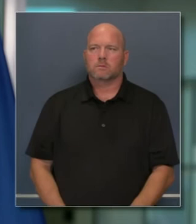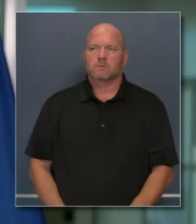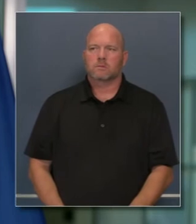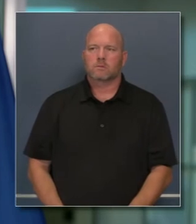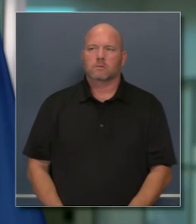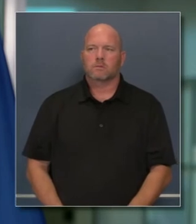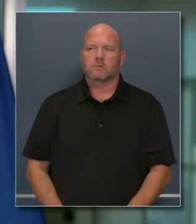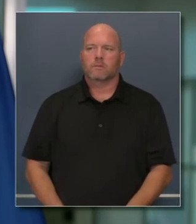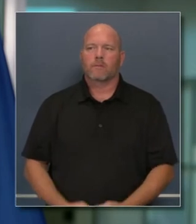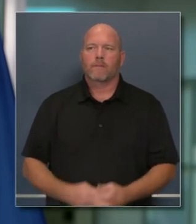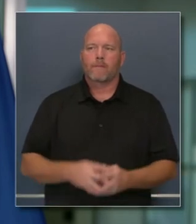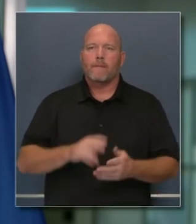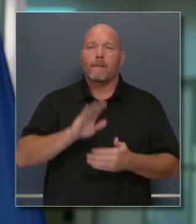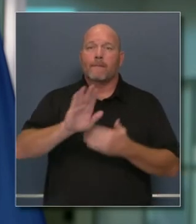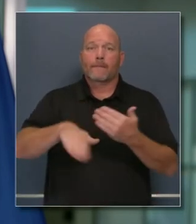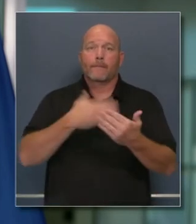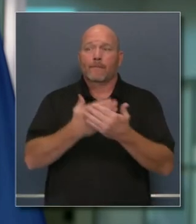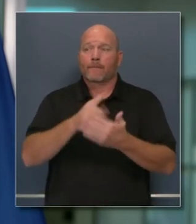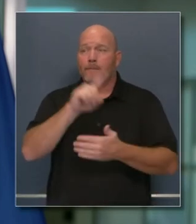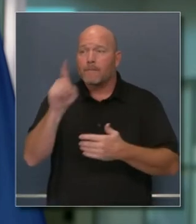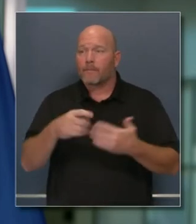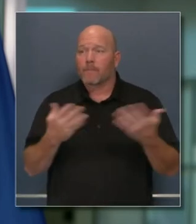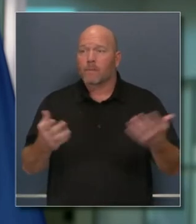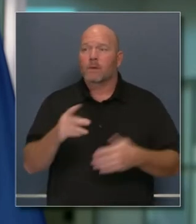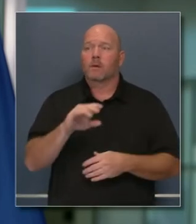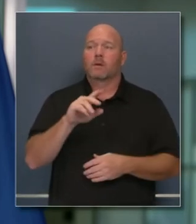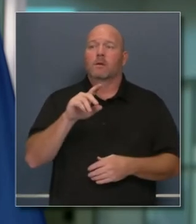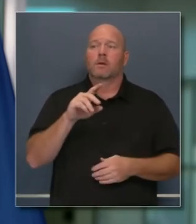Gracias, doctor Galli. Su siguiente pregunta.